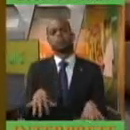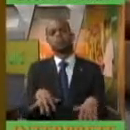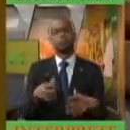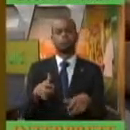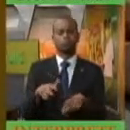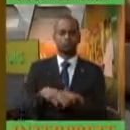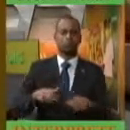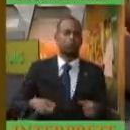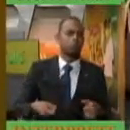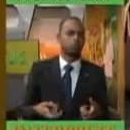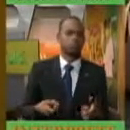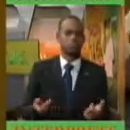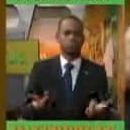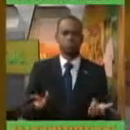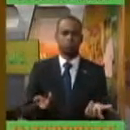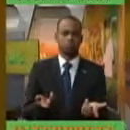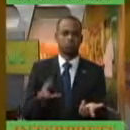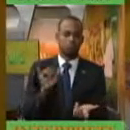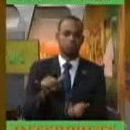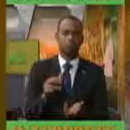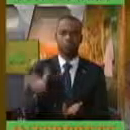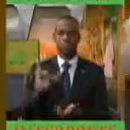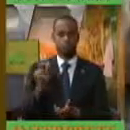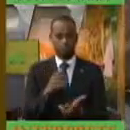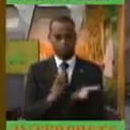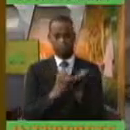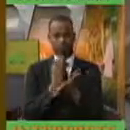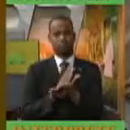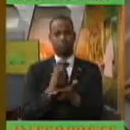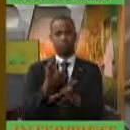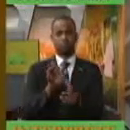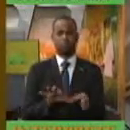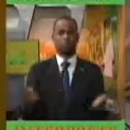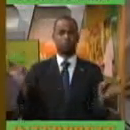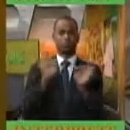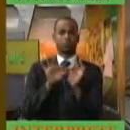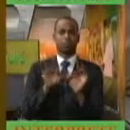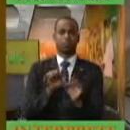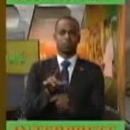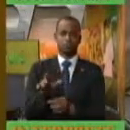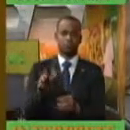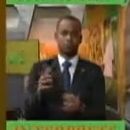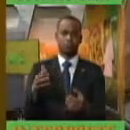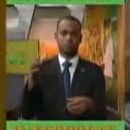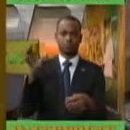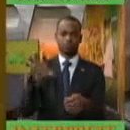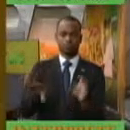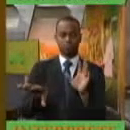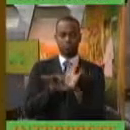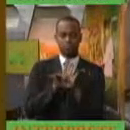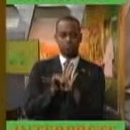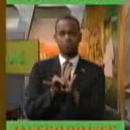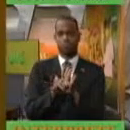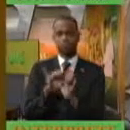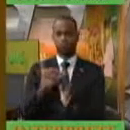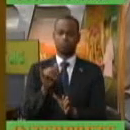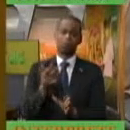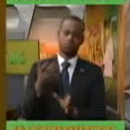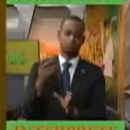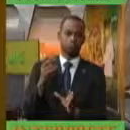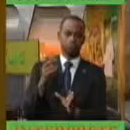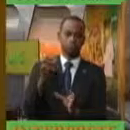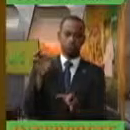sea, sino que también eso le impedía ejercer un derecho fundamental, que es el derecho de elegir y ser